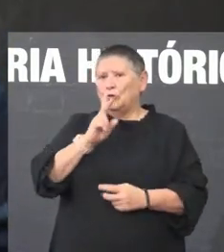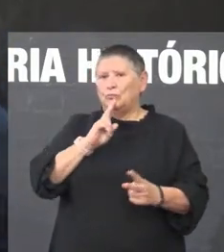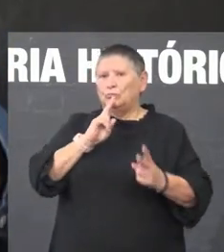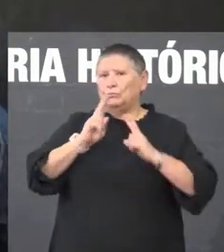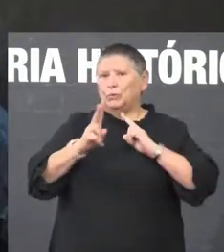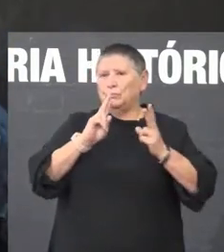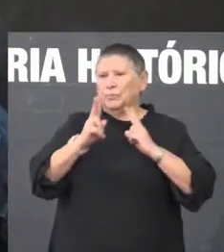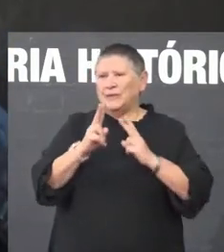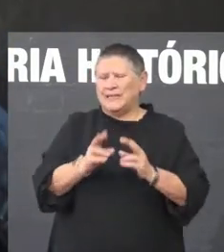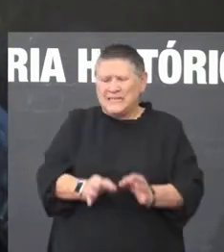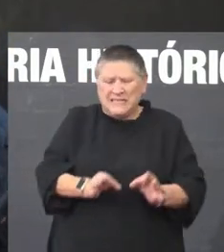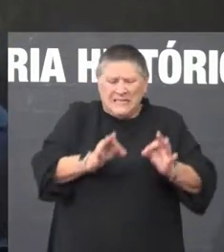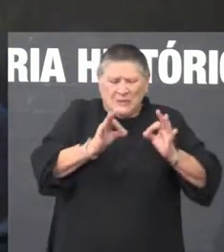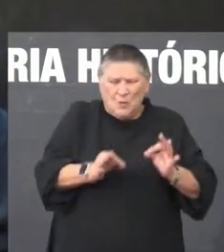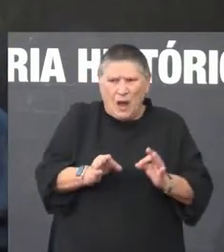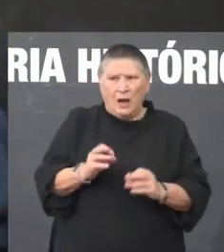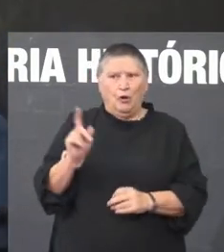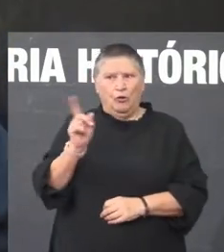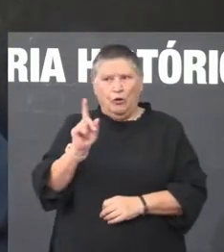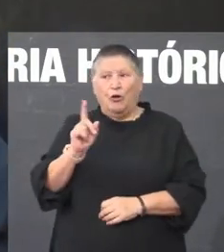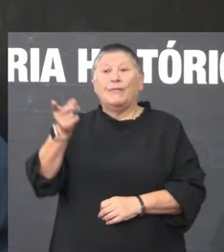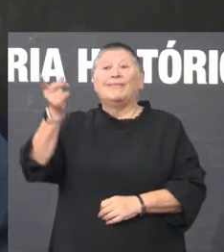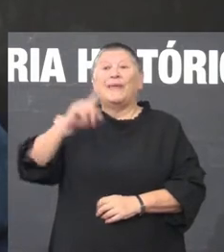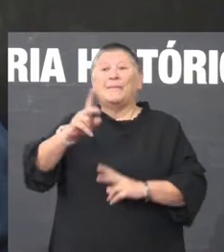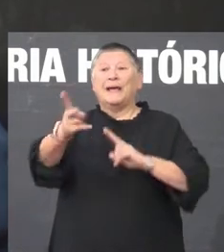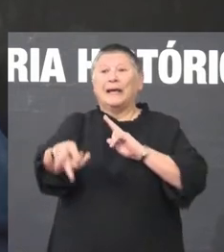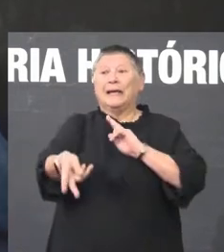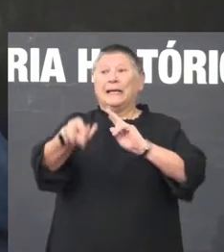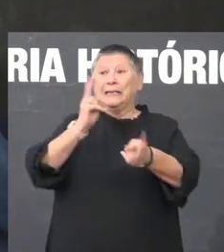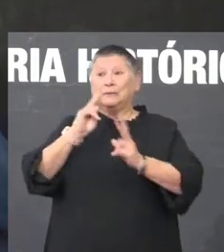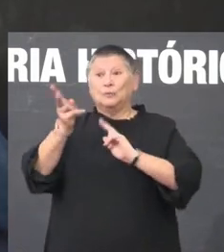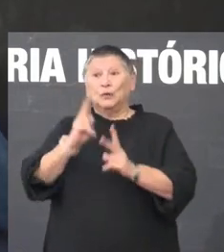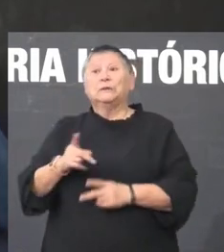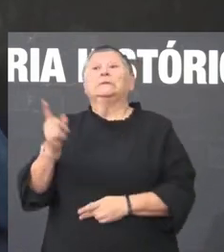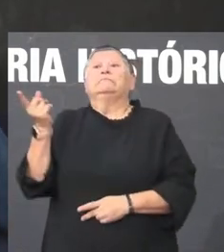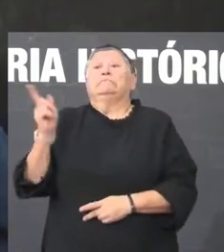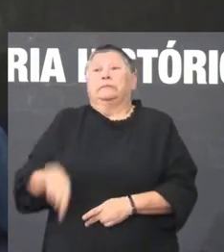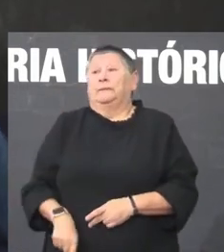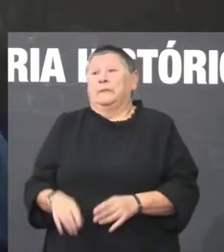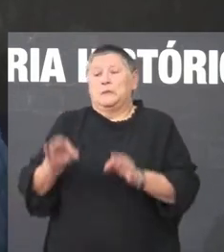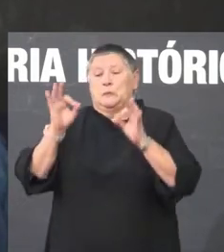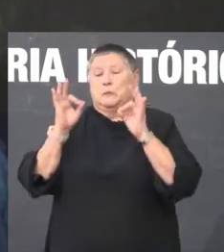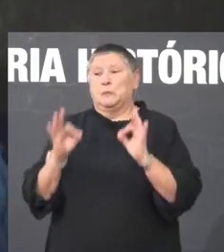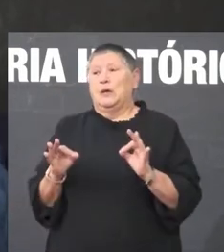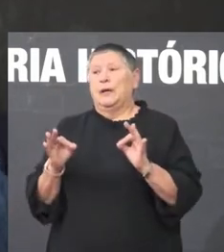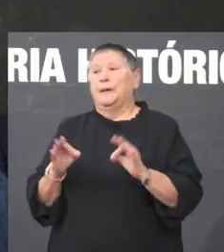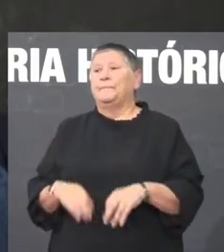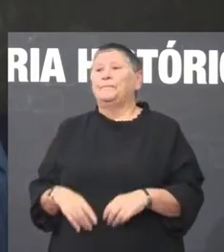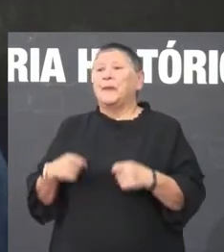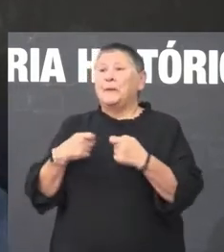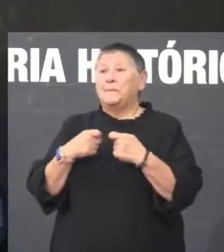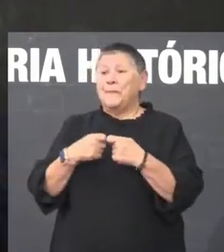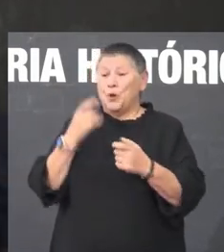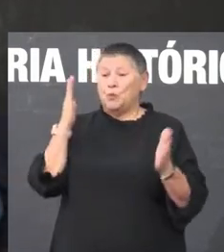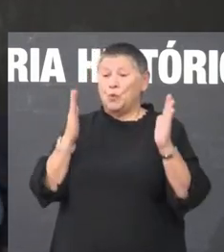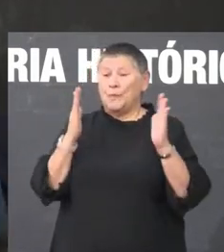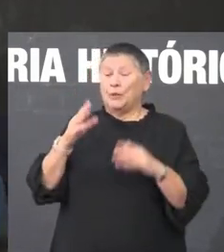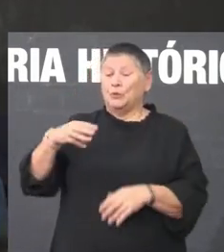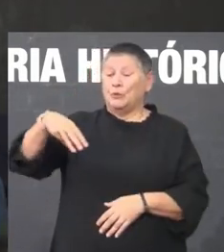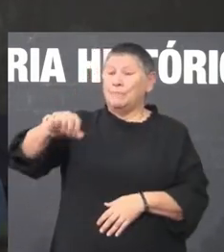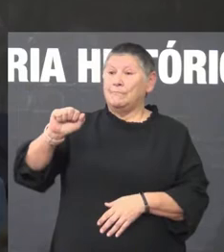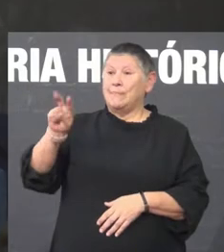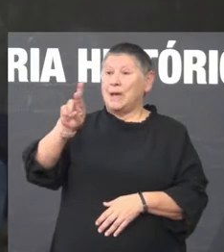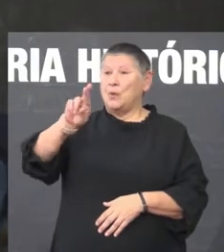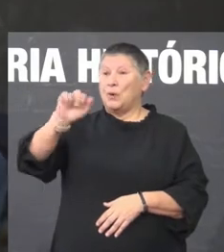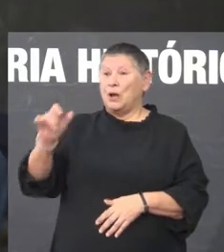eran idénticos, sino que las respuestas también. Y hay un momento que Maura, cuando todos los